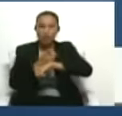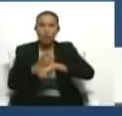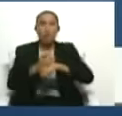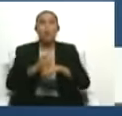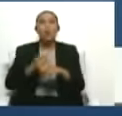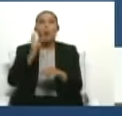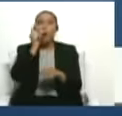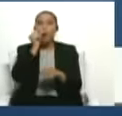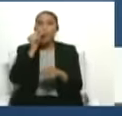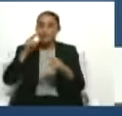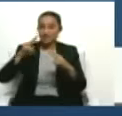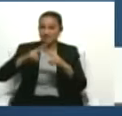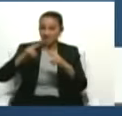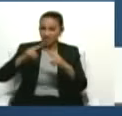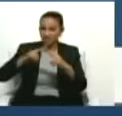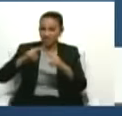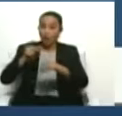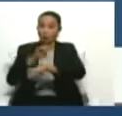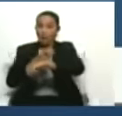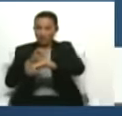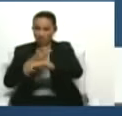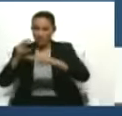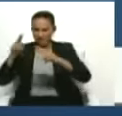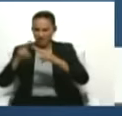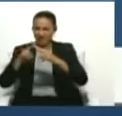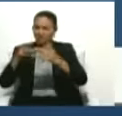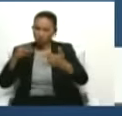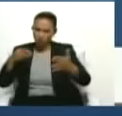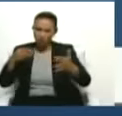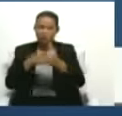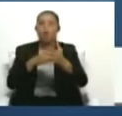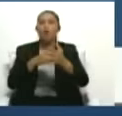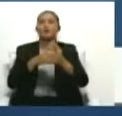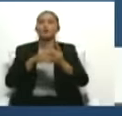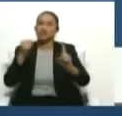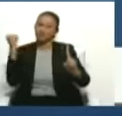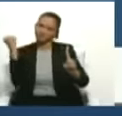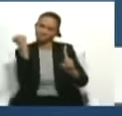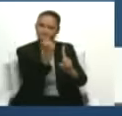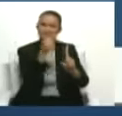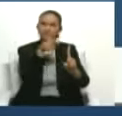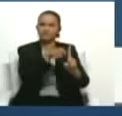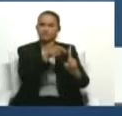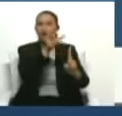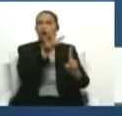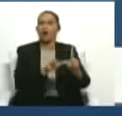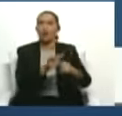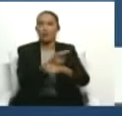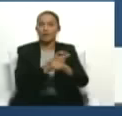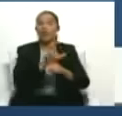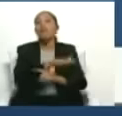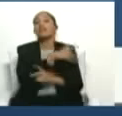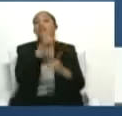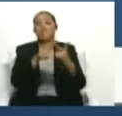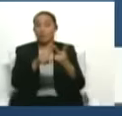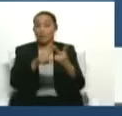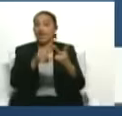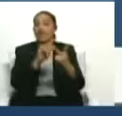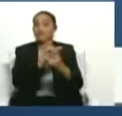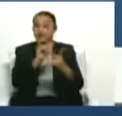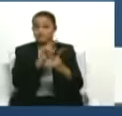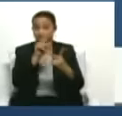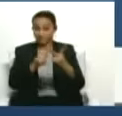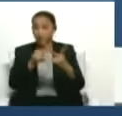una escalada de actos terroristas hasta el intento de magnicidio contra el presidente Nicolás Maduro. En